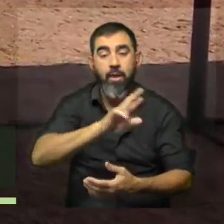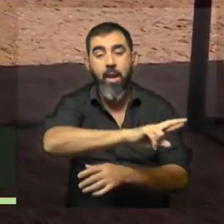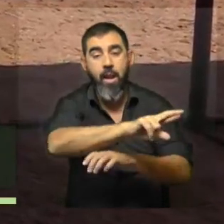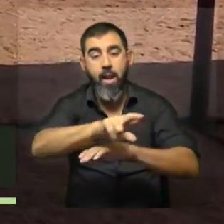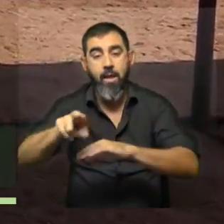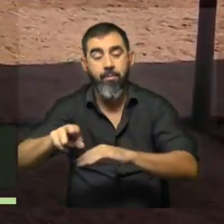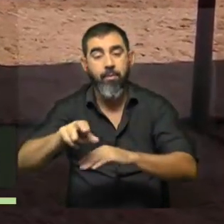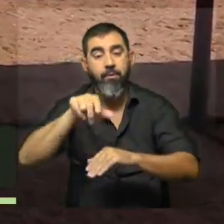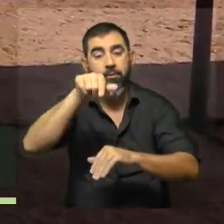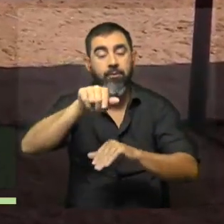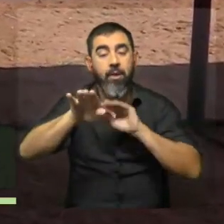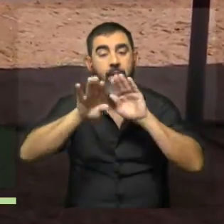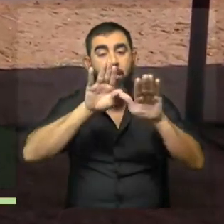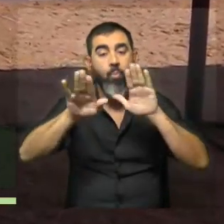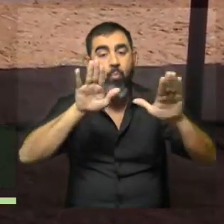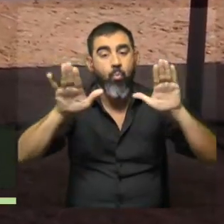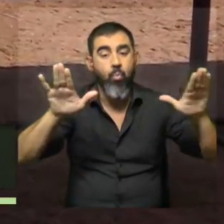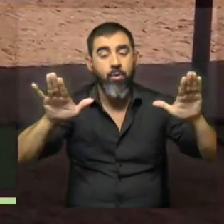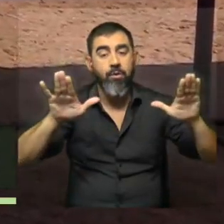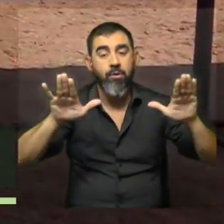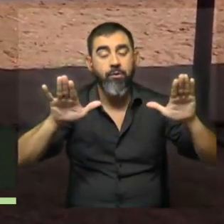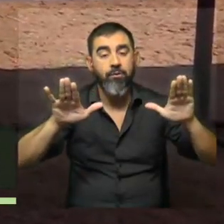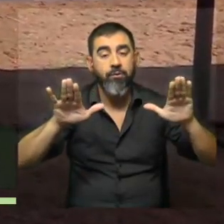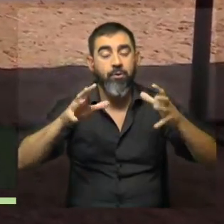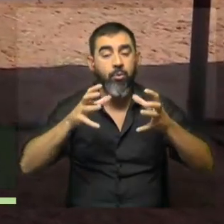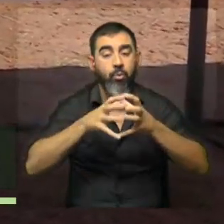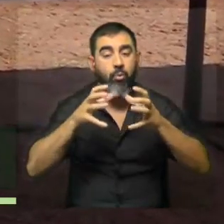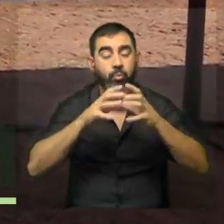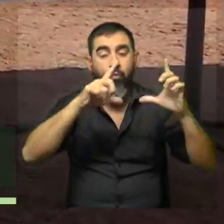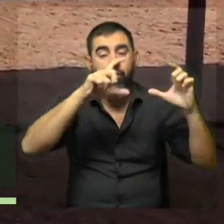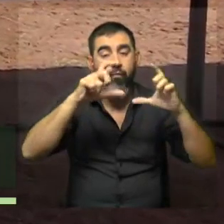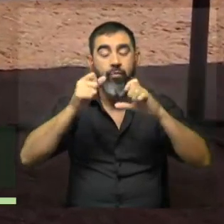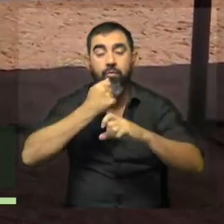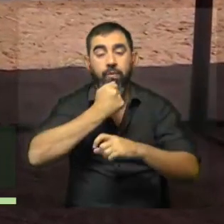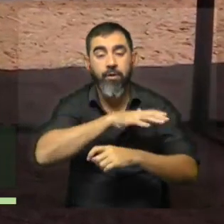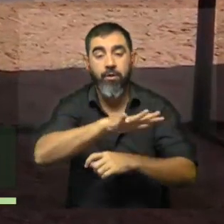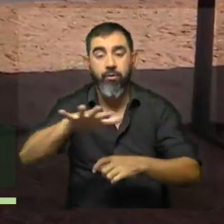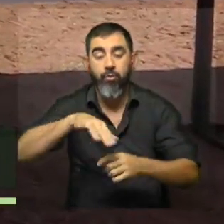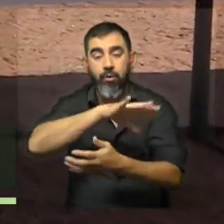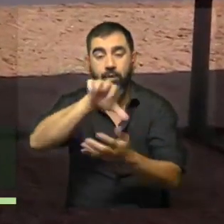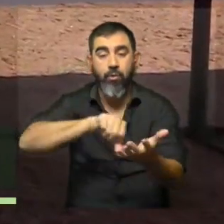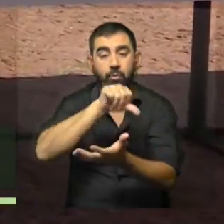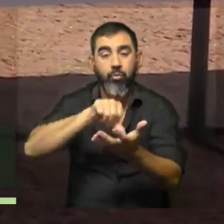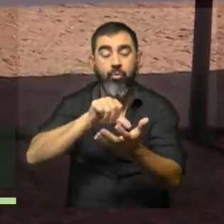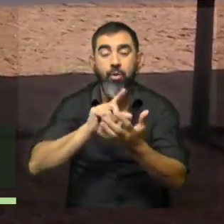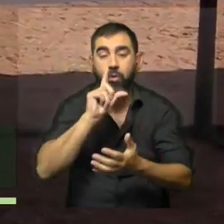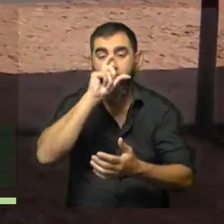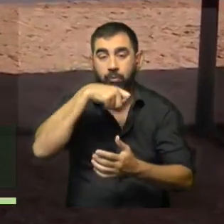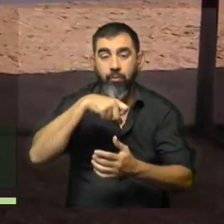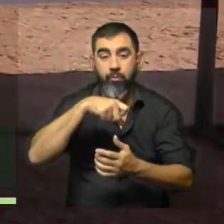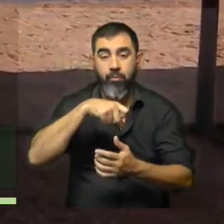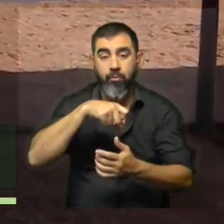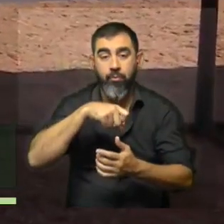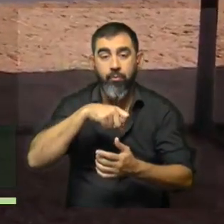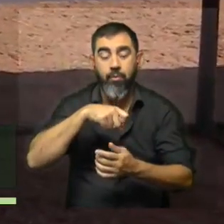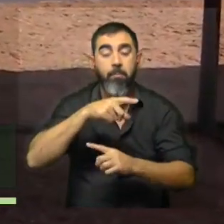a propósito de esta exposición de esta serie de grupos de fotografías históricas de la ciudad de Montevideo desde